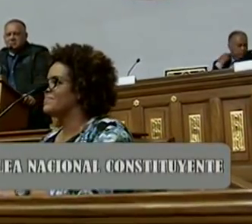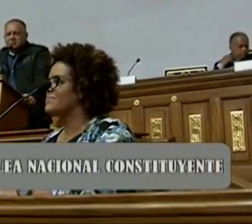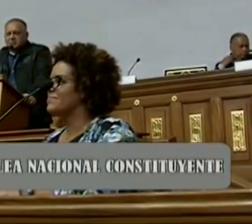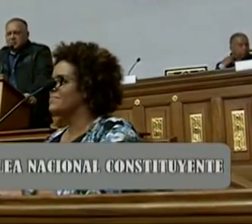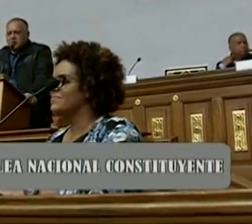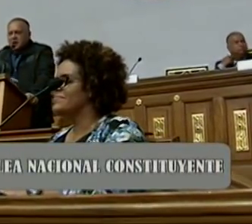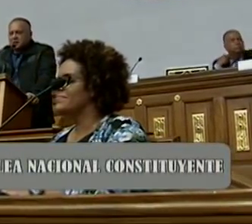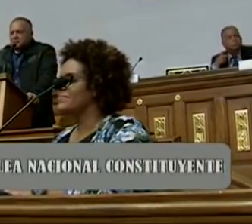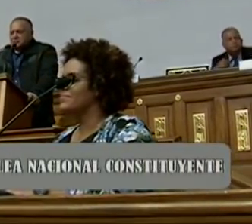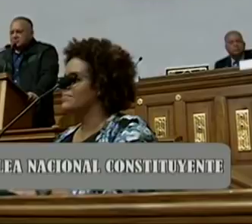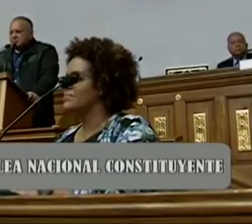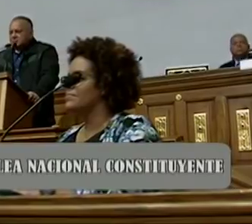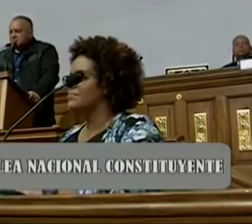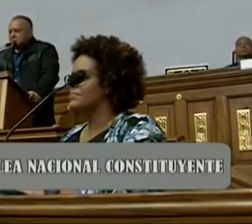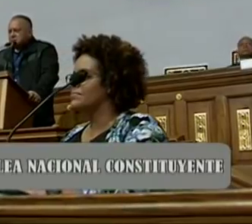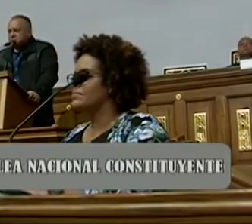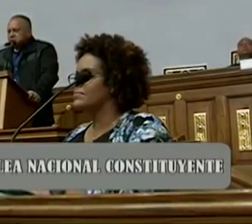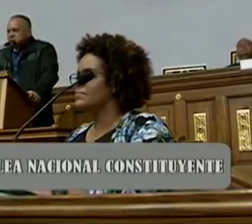¿Un tribunal?